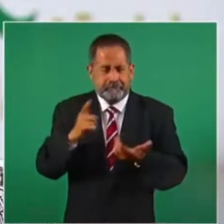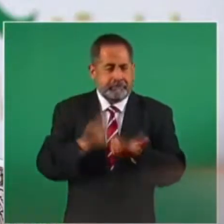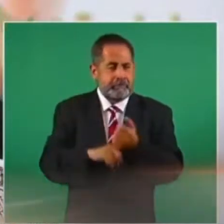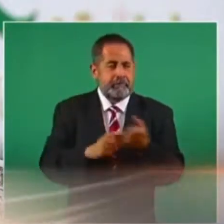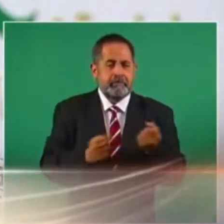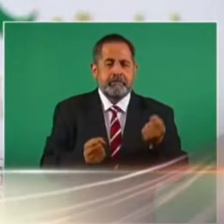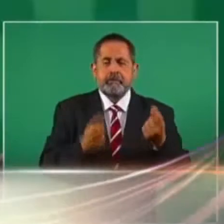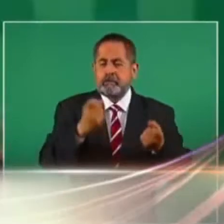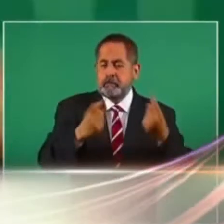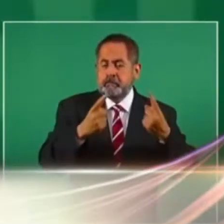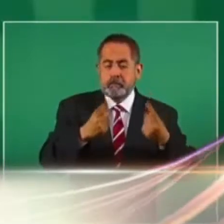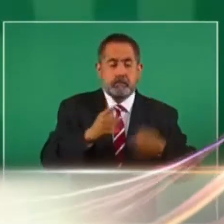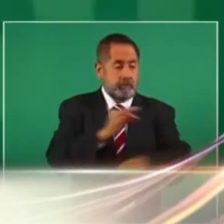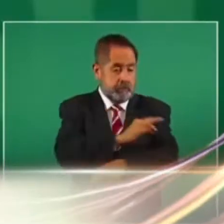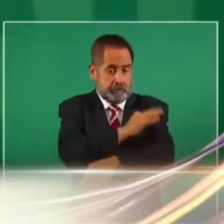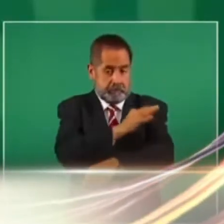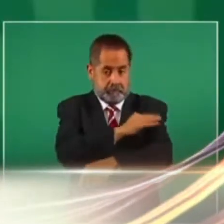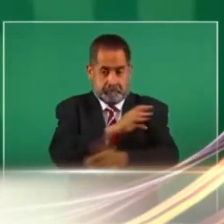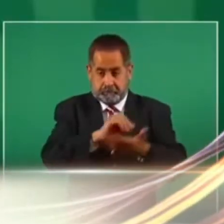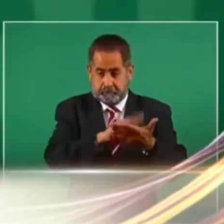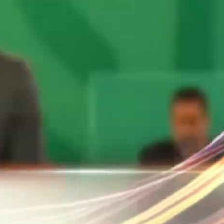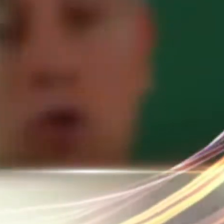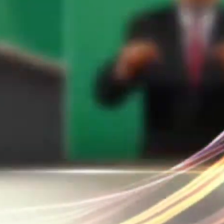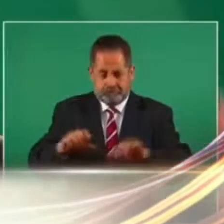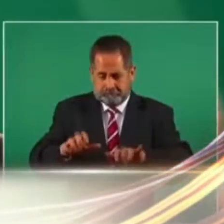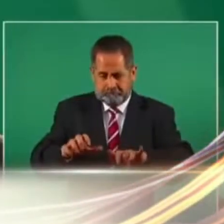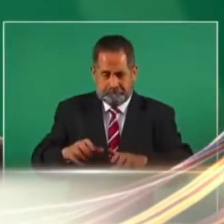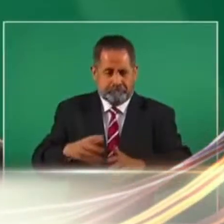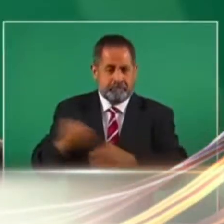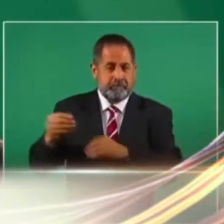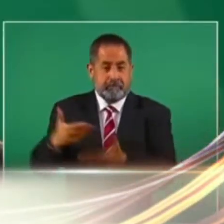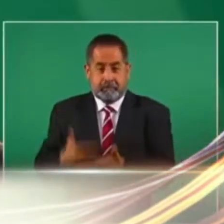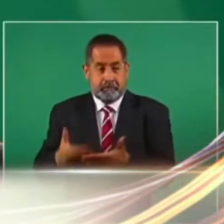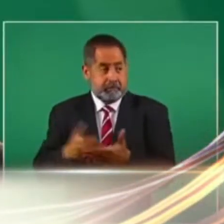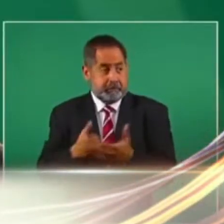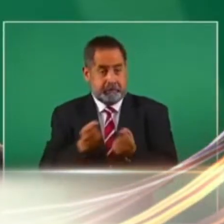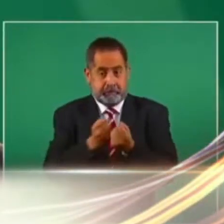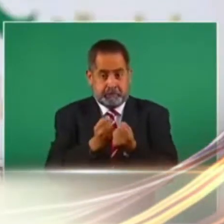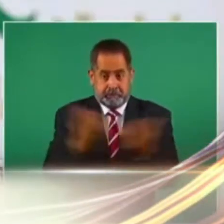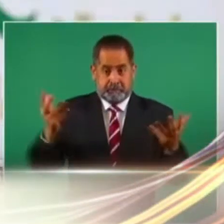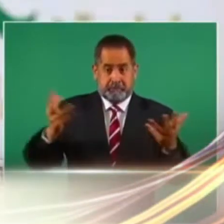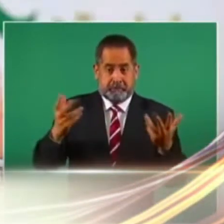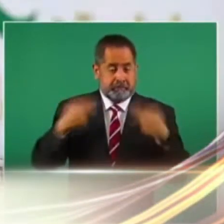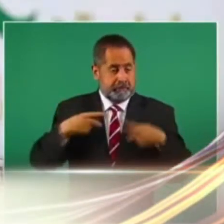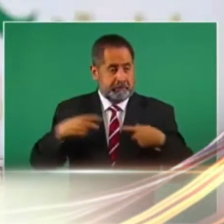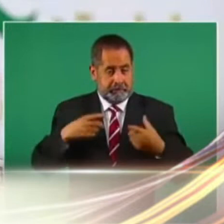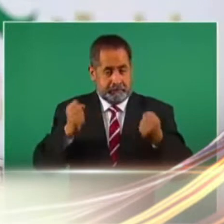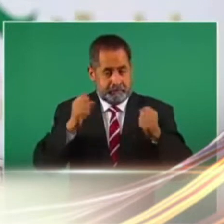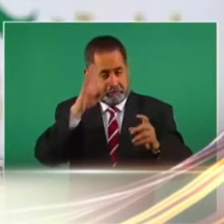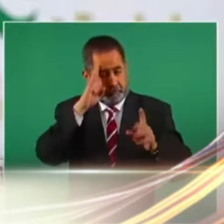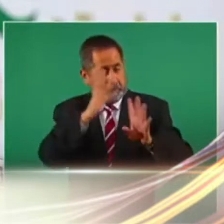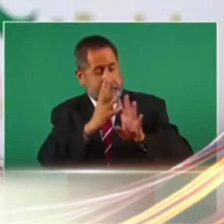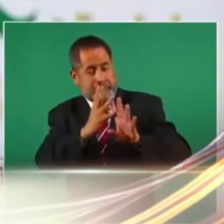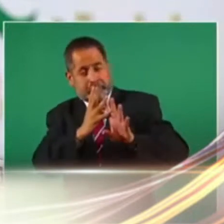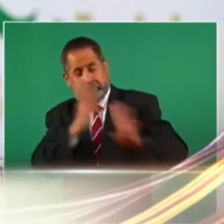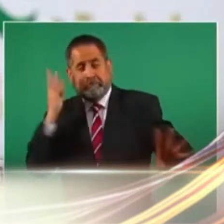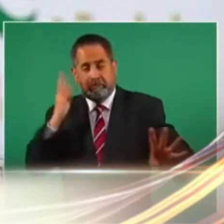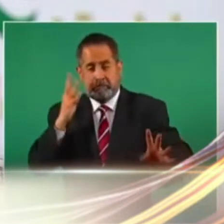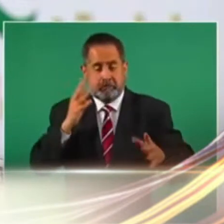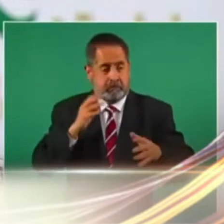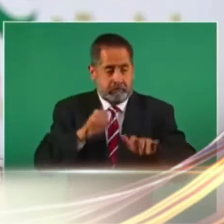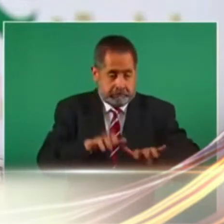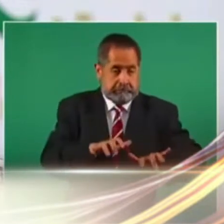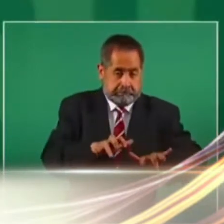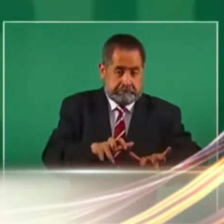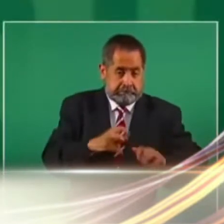llegadas y vacunas registradas aplicadas. Hoy que son segmentos poblacionales más grandes y que tenemos muchos más